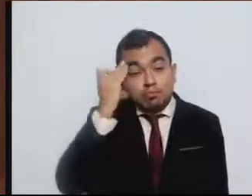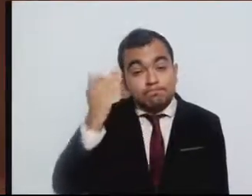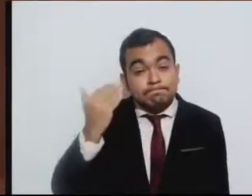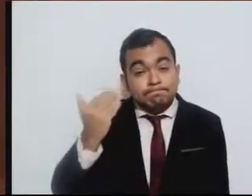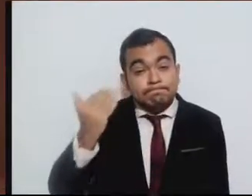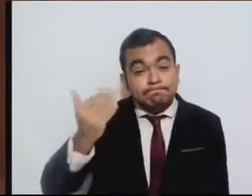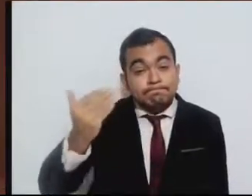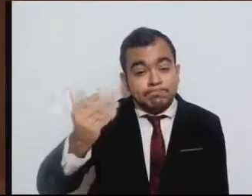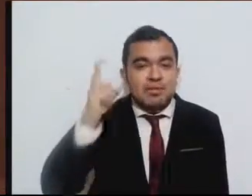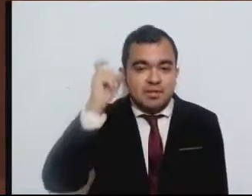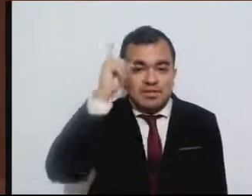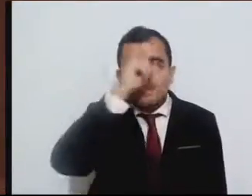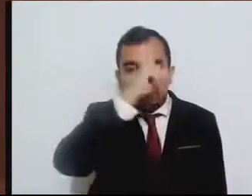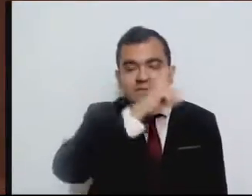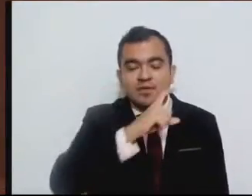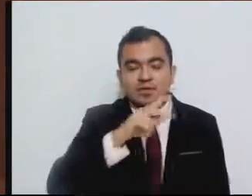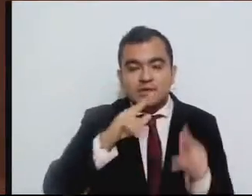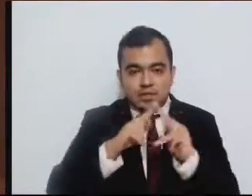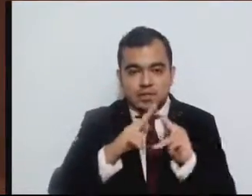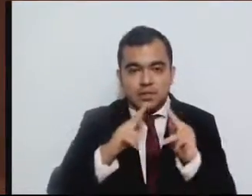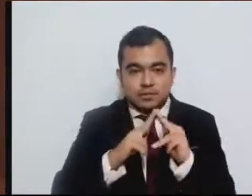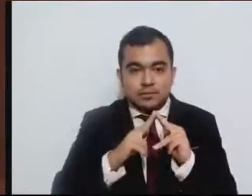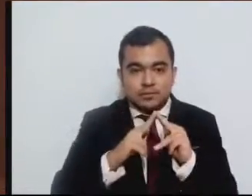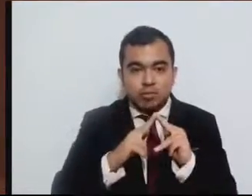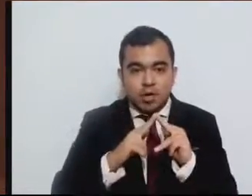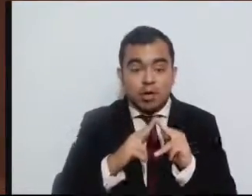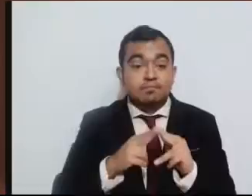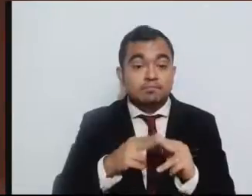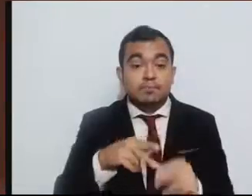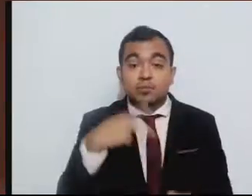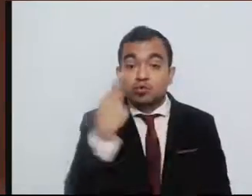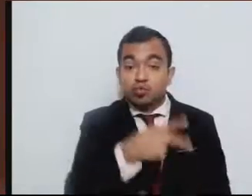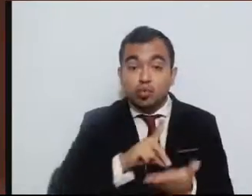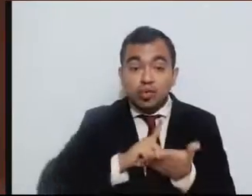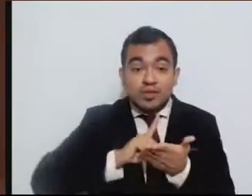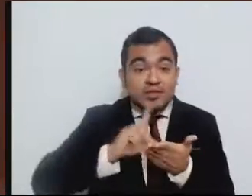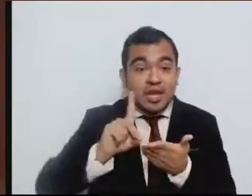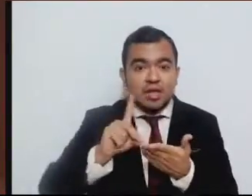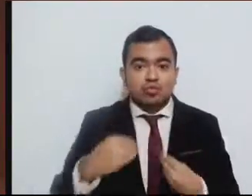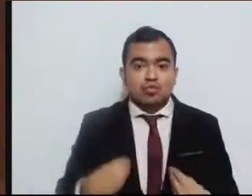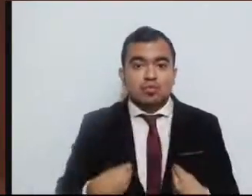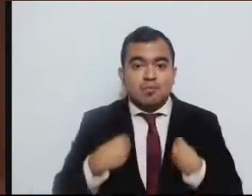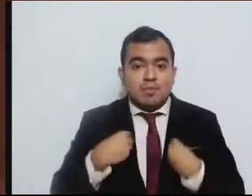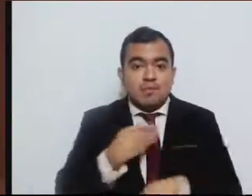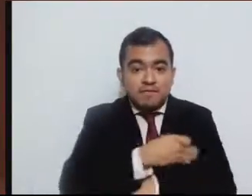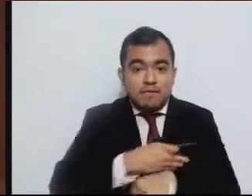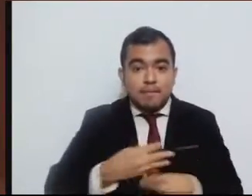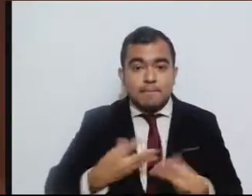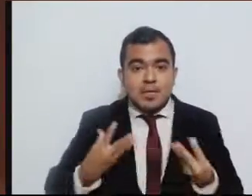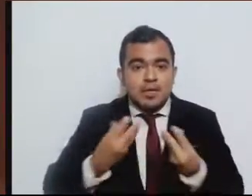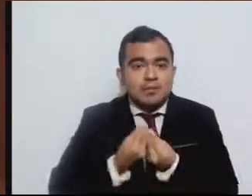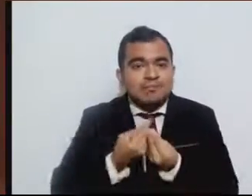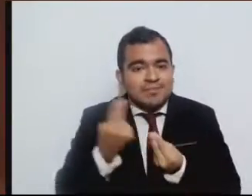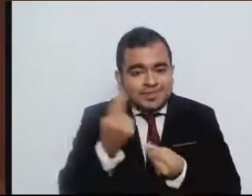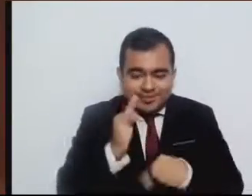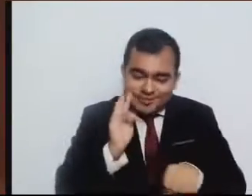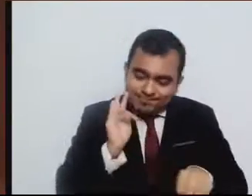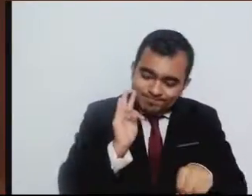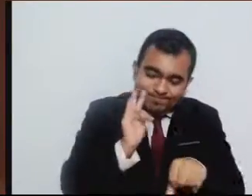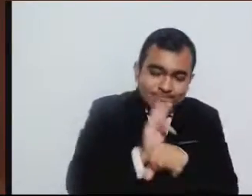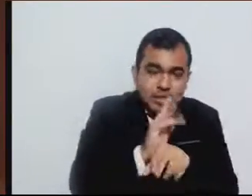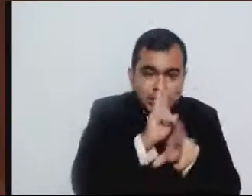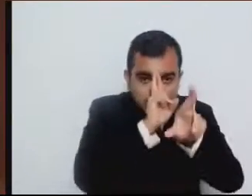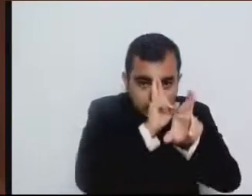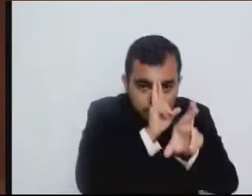debe procurar que su derecho a vivir en familia sea respetado, utilizando como